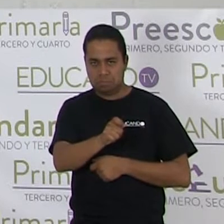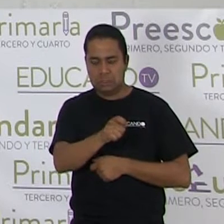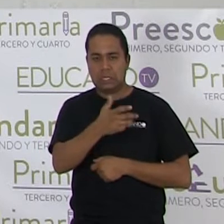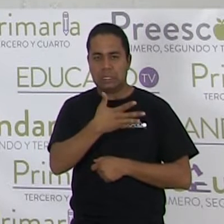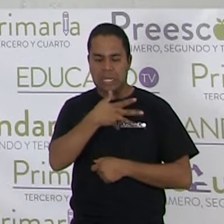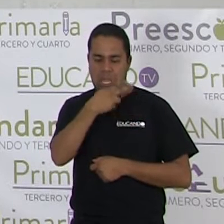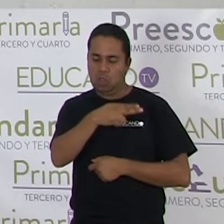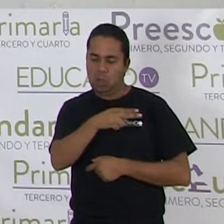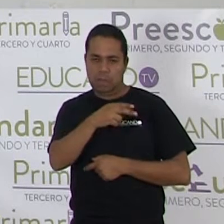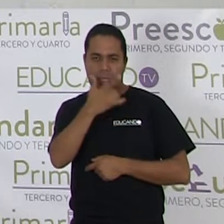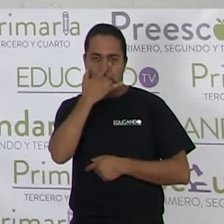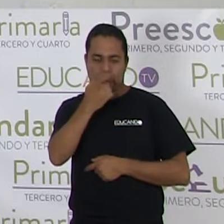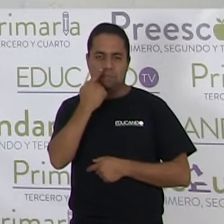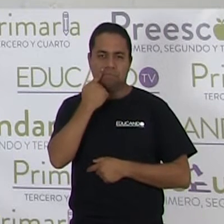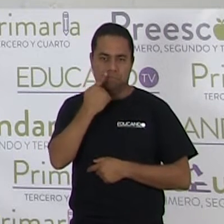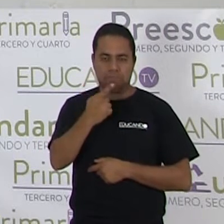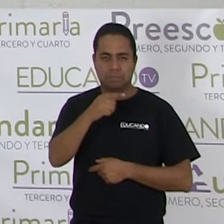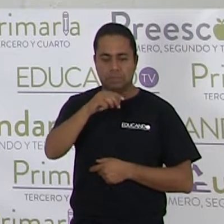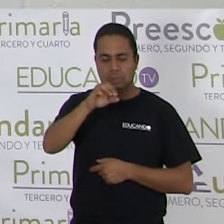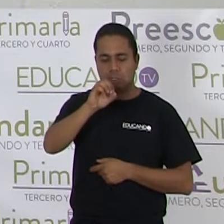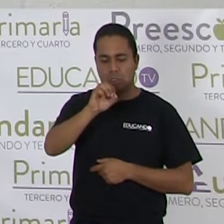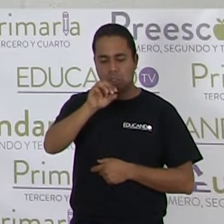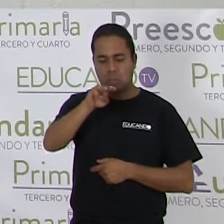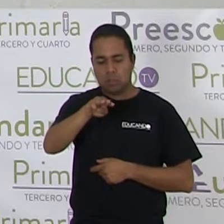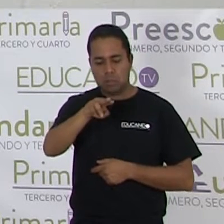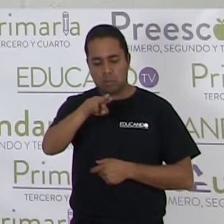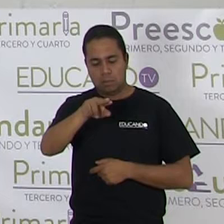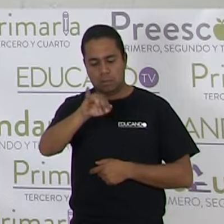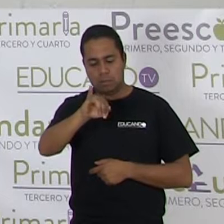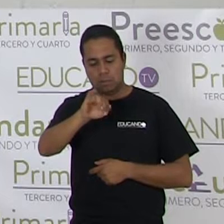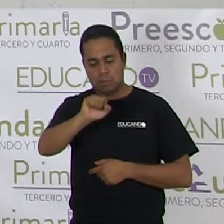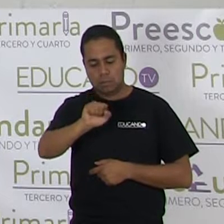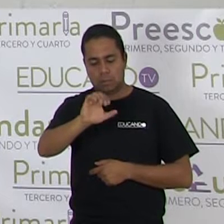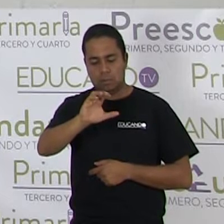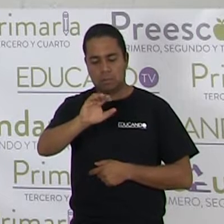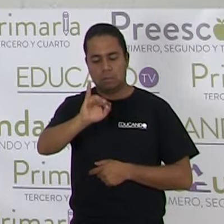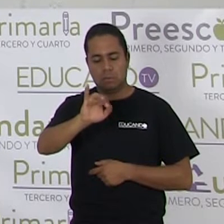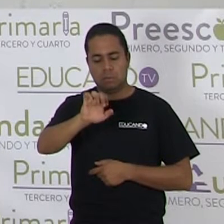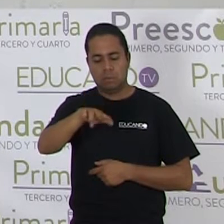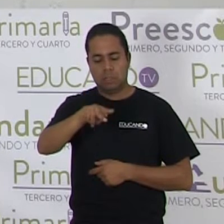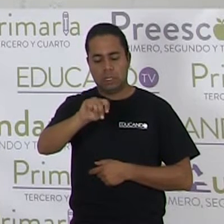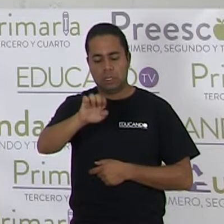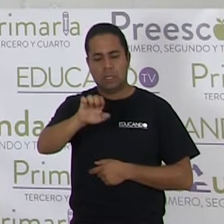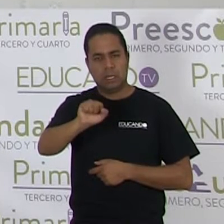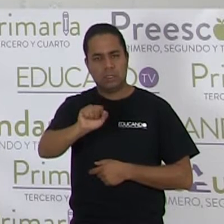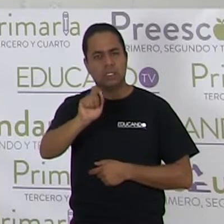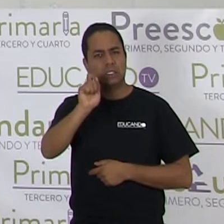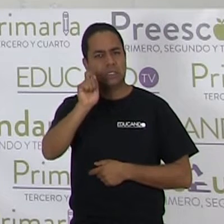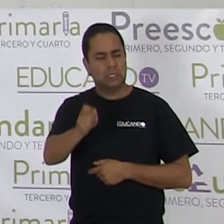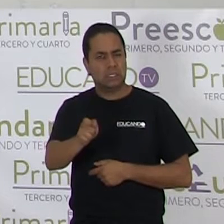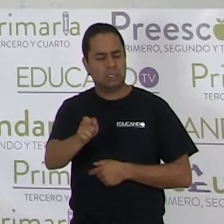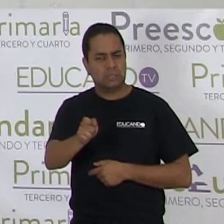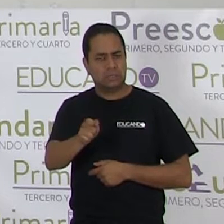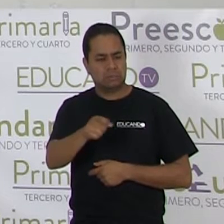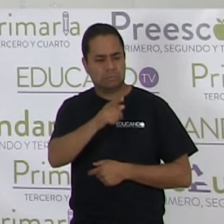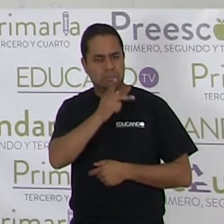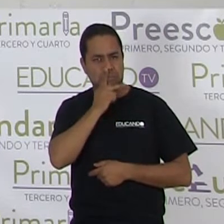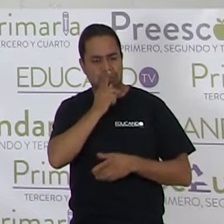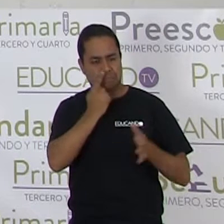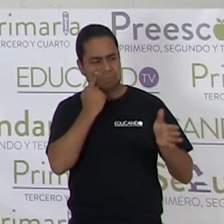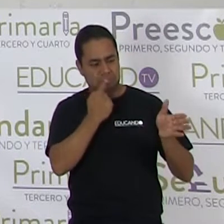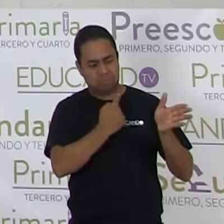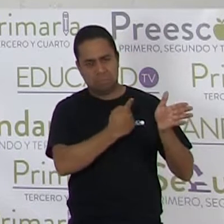omniscientes. ¿Sale? Esta parte es muy característica porque son